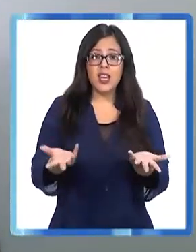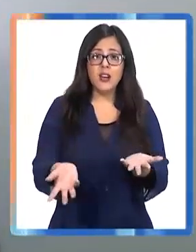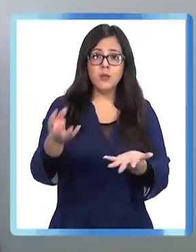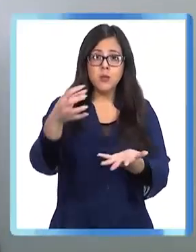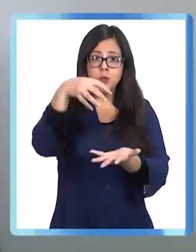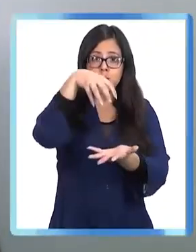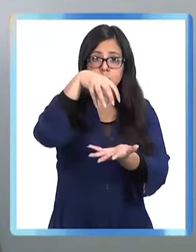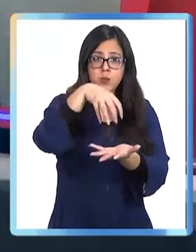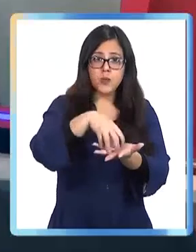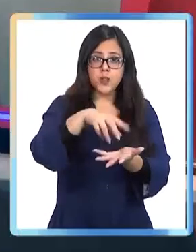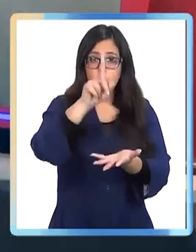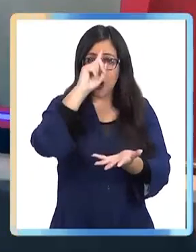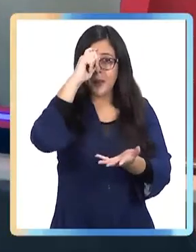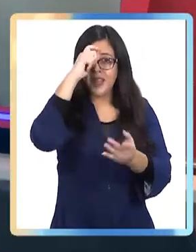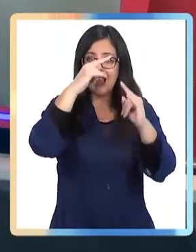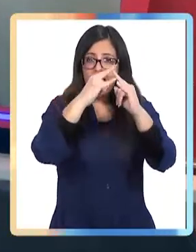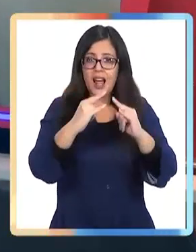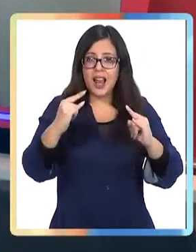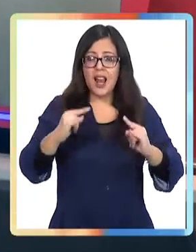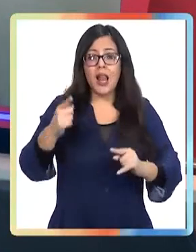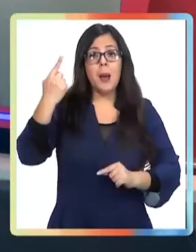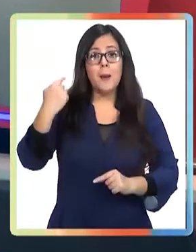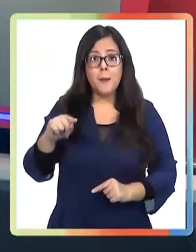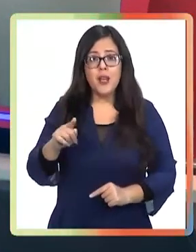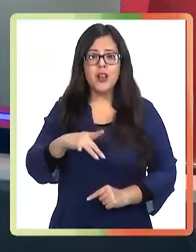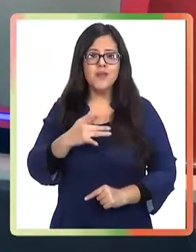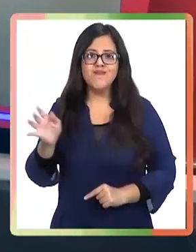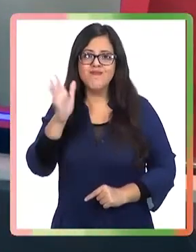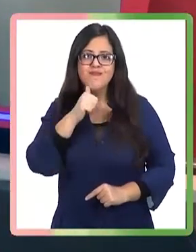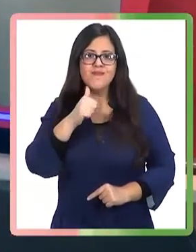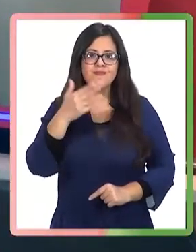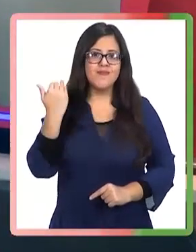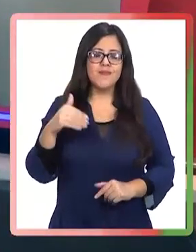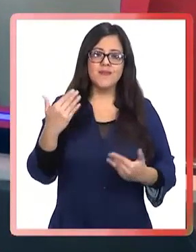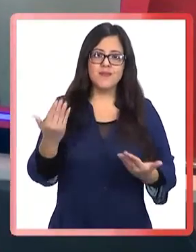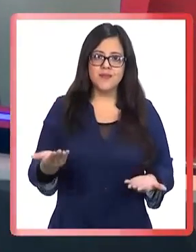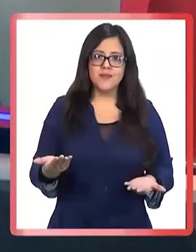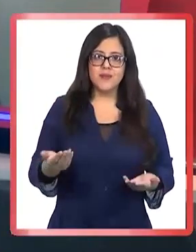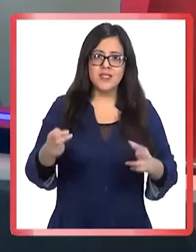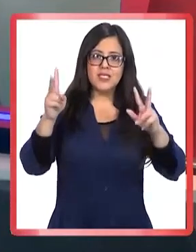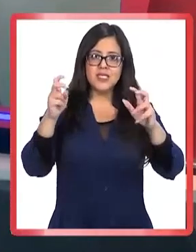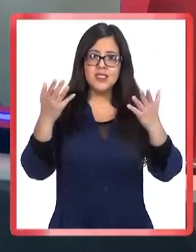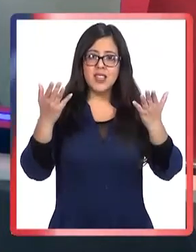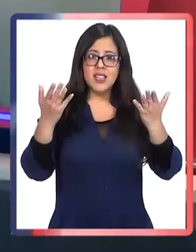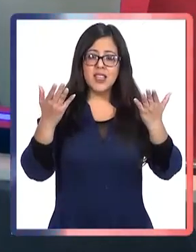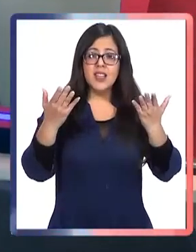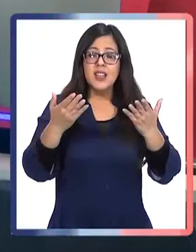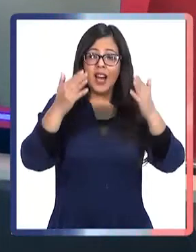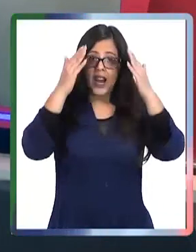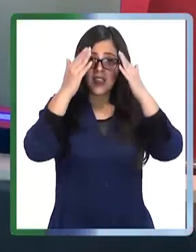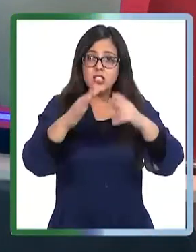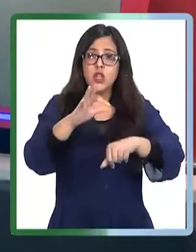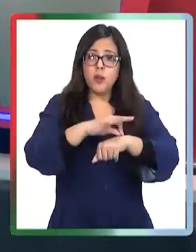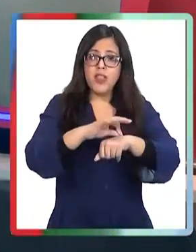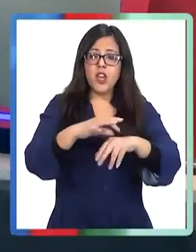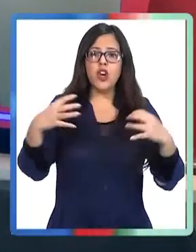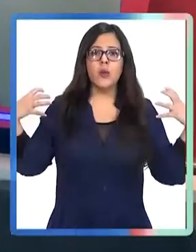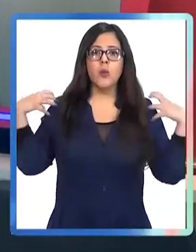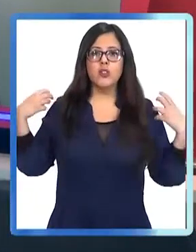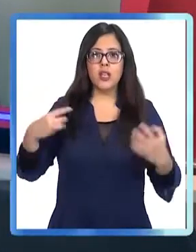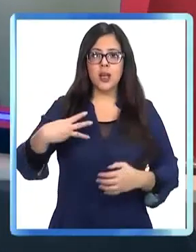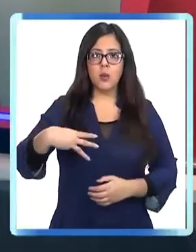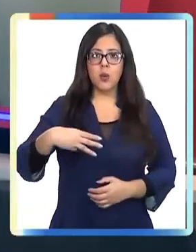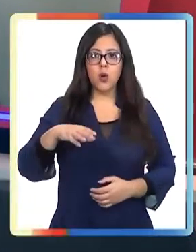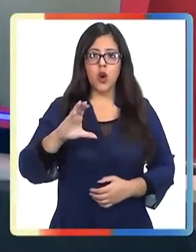con un hospital de campaña, pero lamentablemente eso no ocurrió y la carga de atención médica lo llevó el municipio